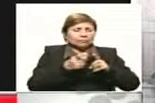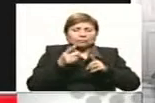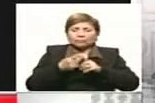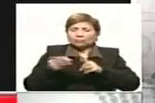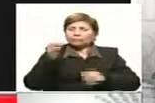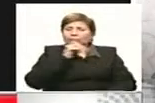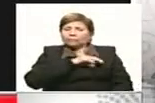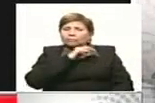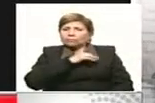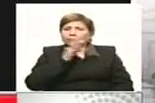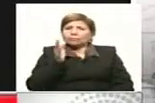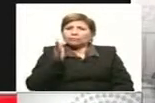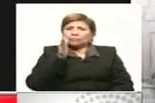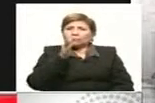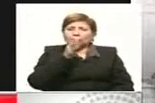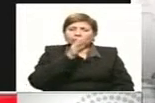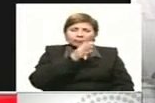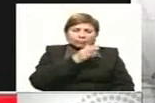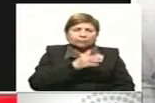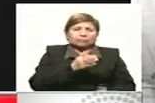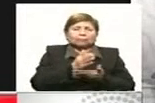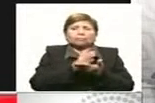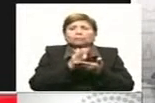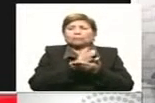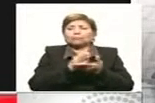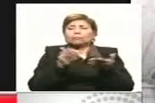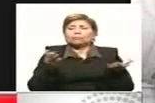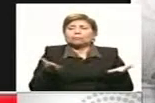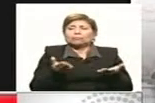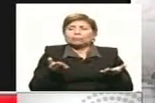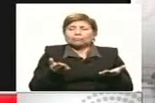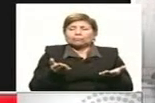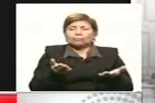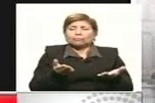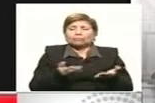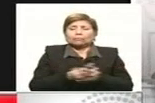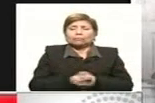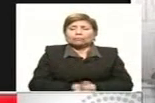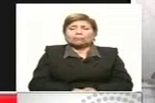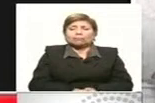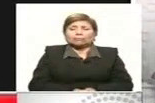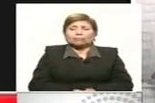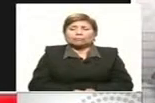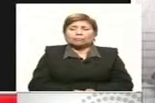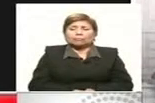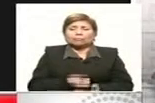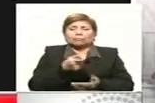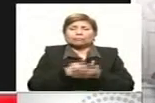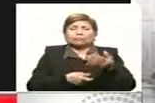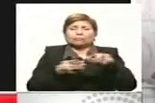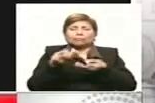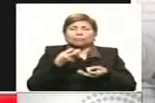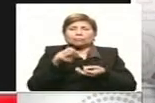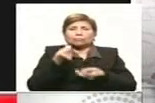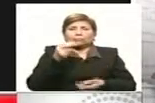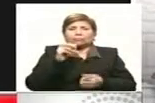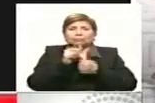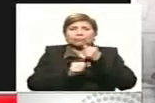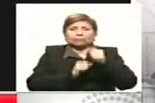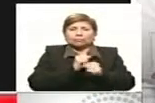beneficiar. Digamos, de parte de esta, de acuerdo al presupuesto del año